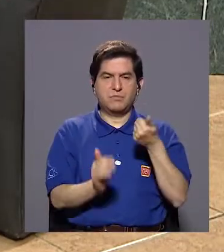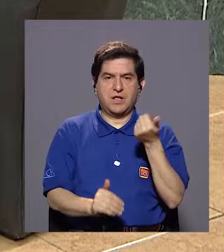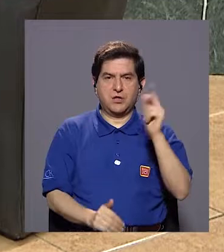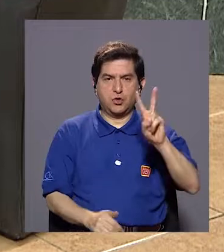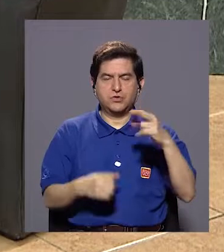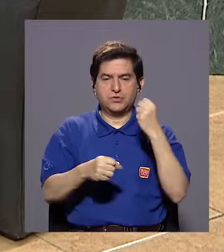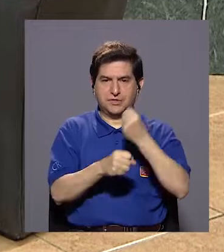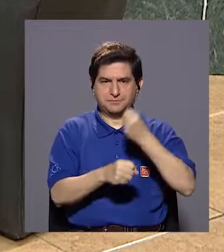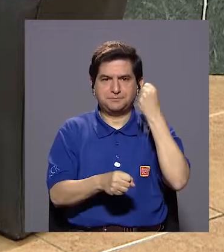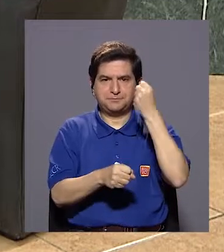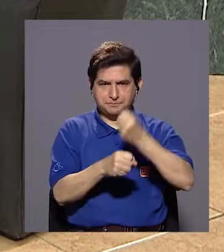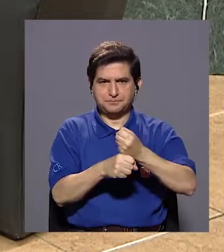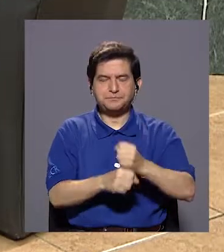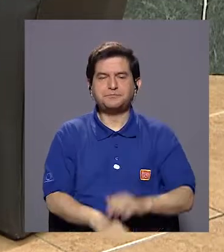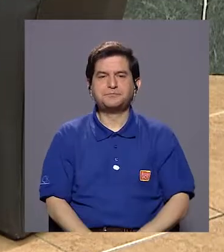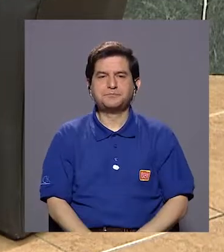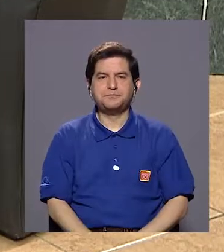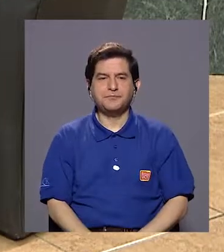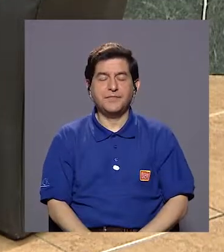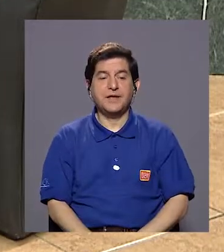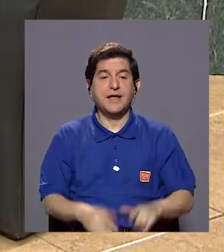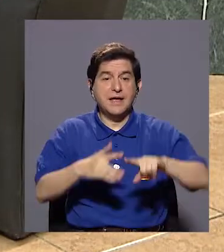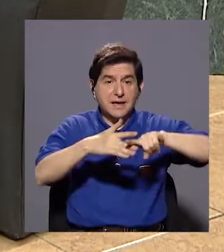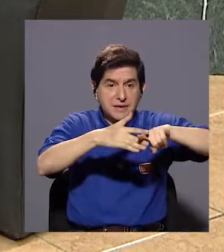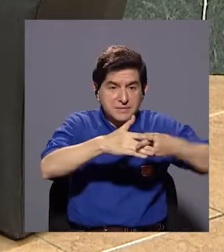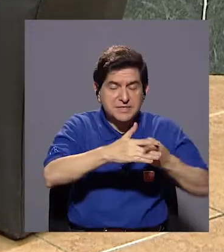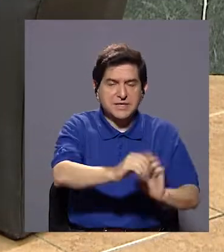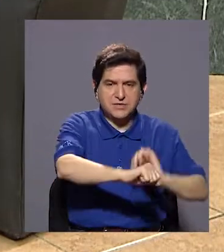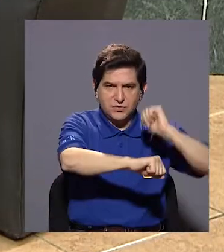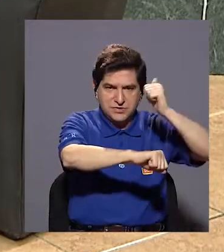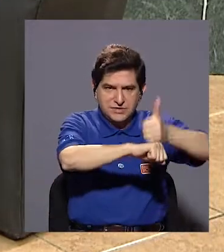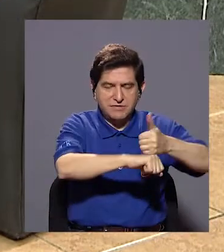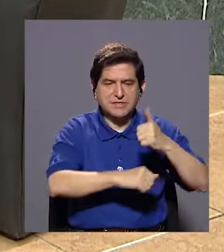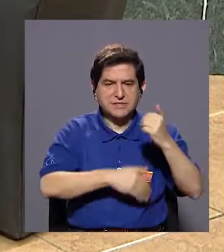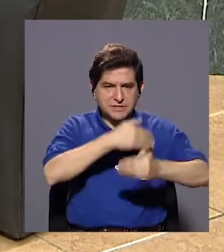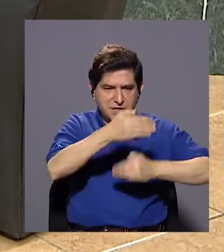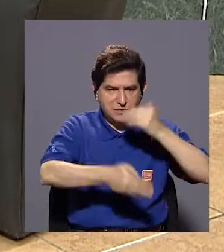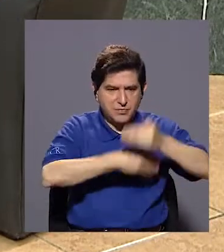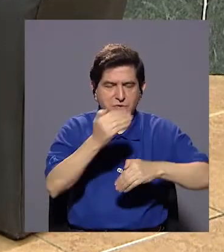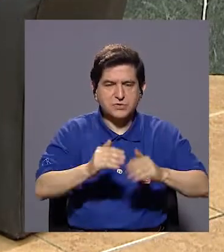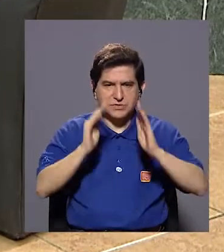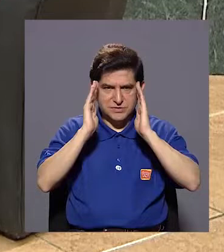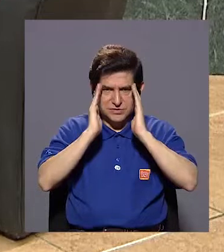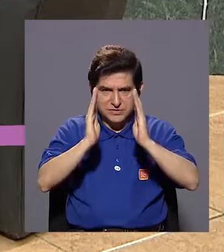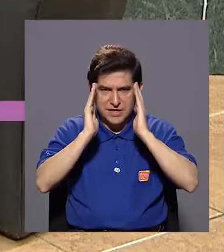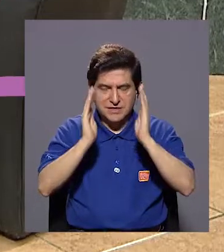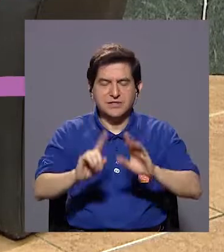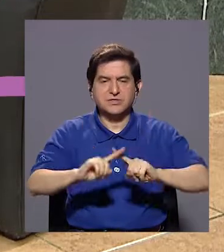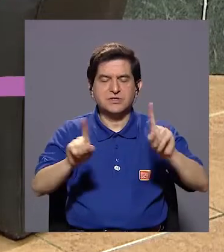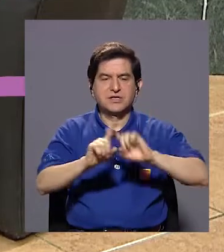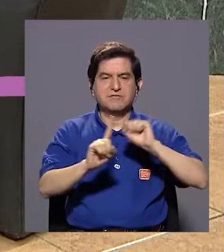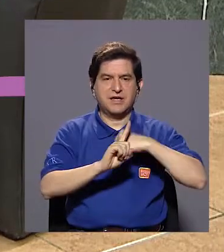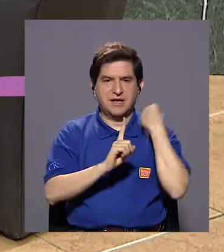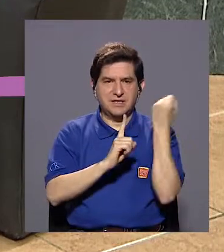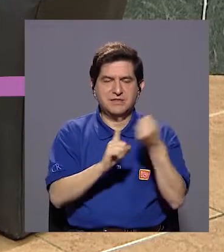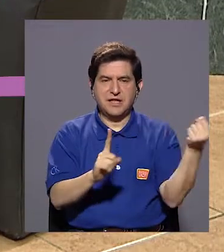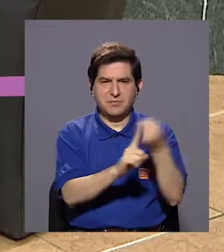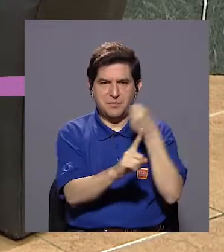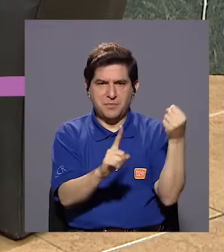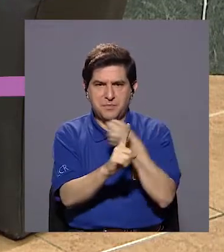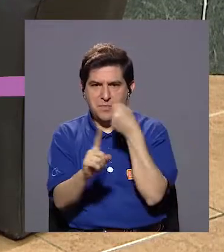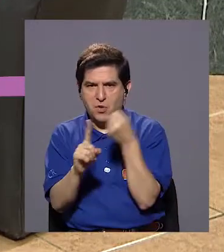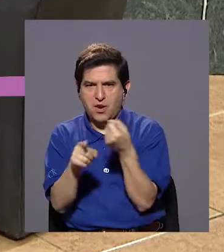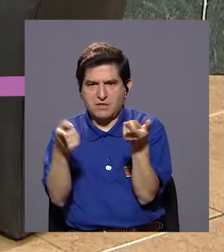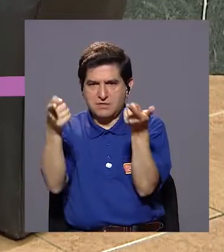2012 venimos trabajando, digamos, a partir de la implementación de protocolos de actuación para atender diferentes situaciones de violencia que se